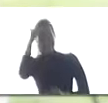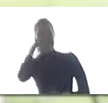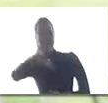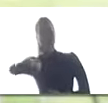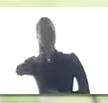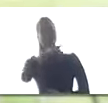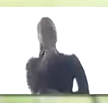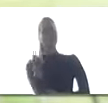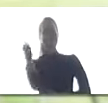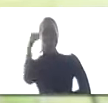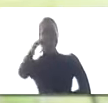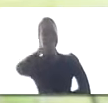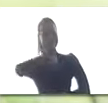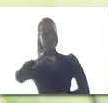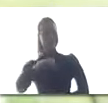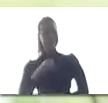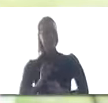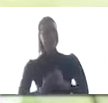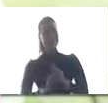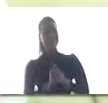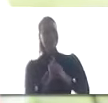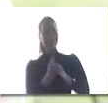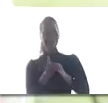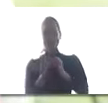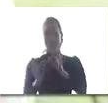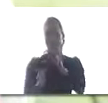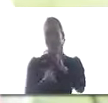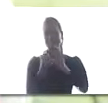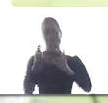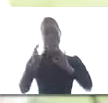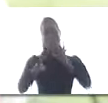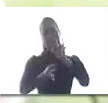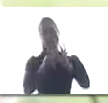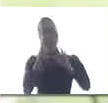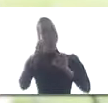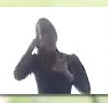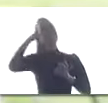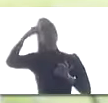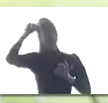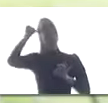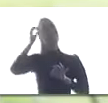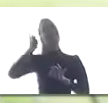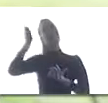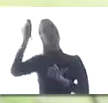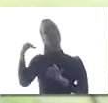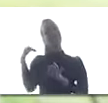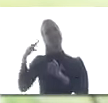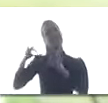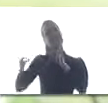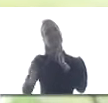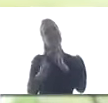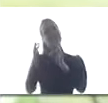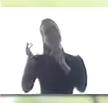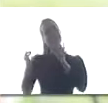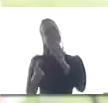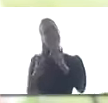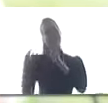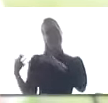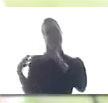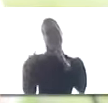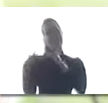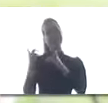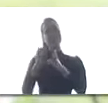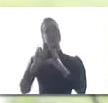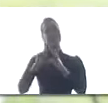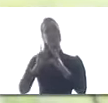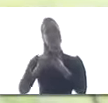de los hilos que siembra ahora la memoria en donde se quiere florecer la paz y la